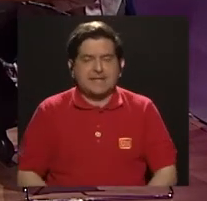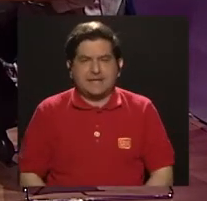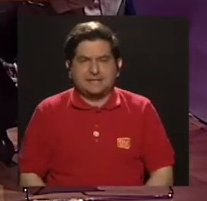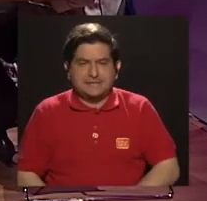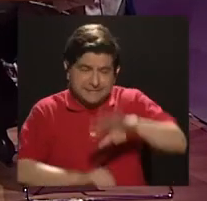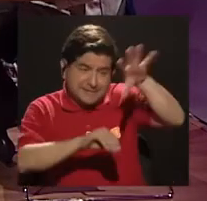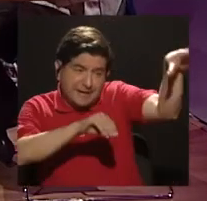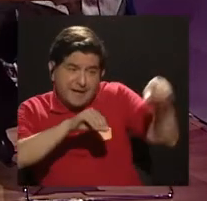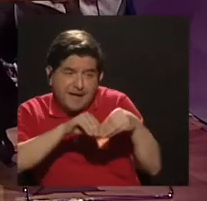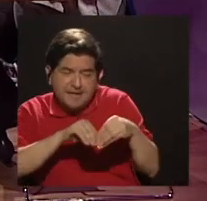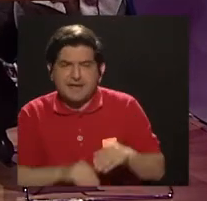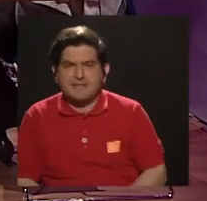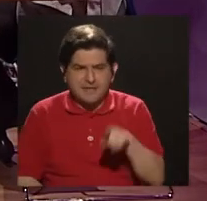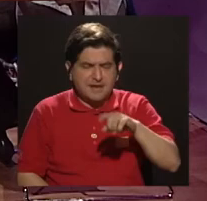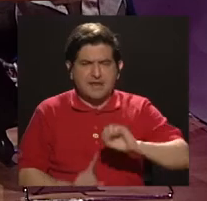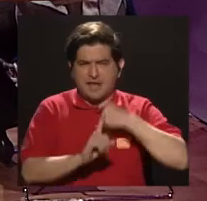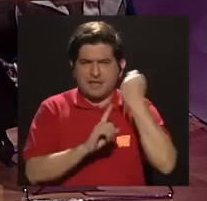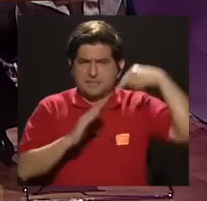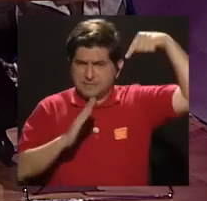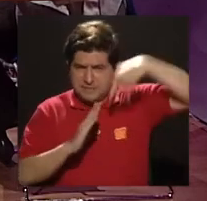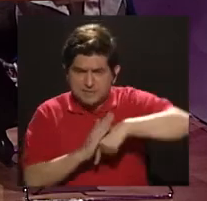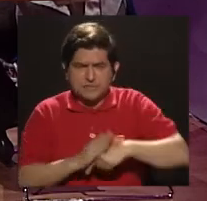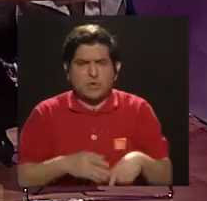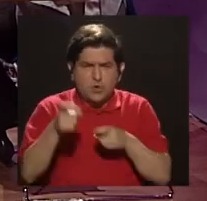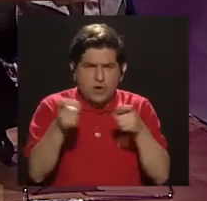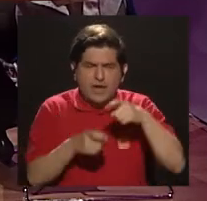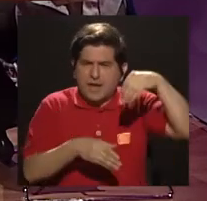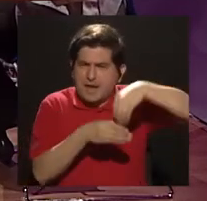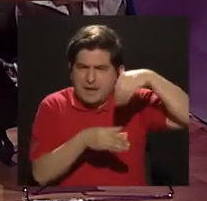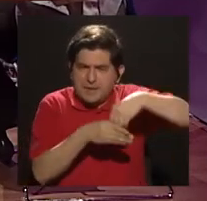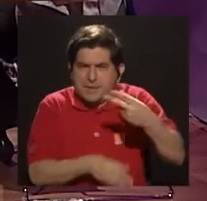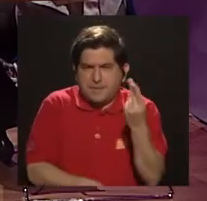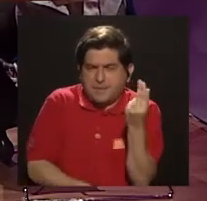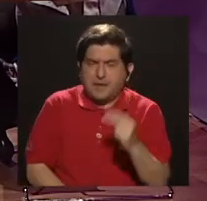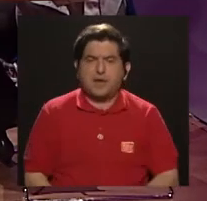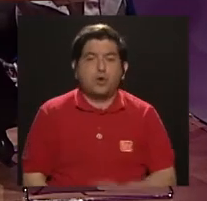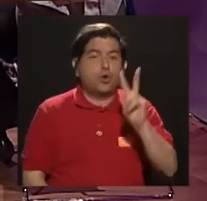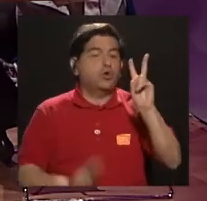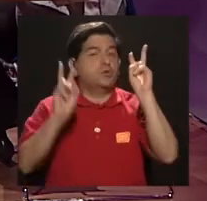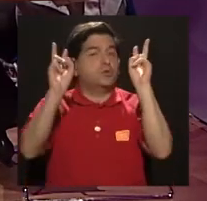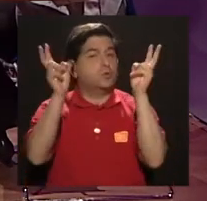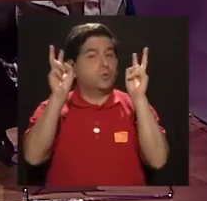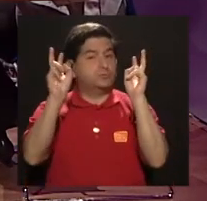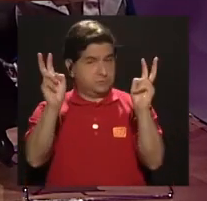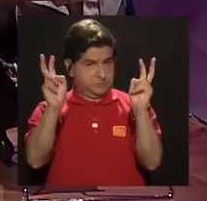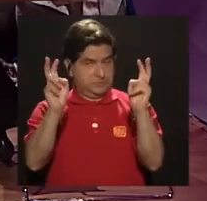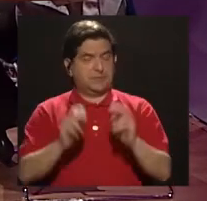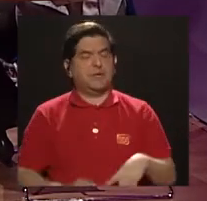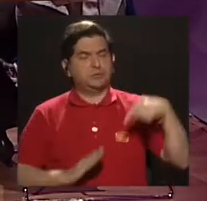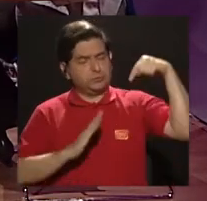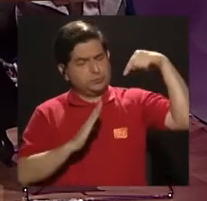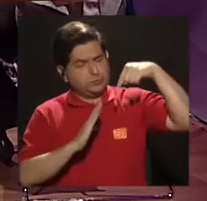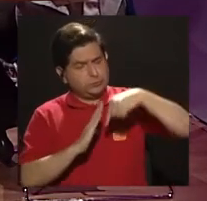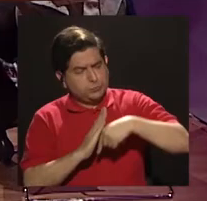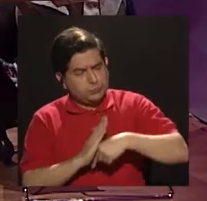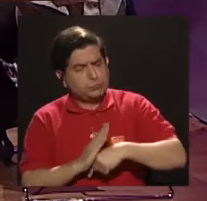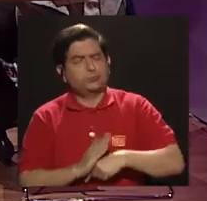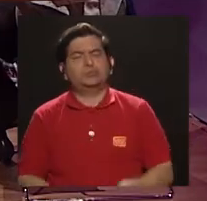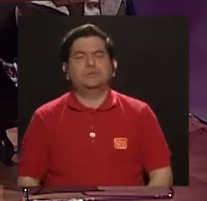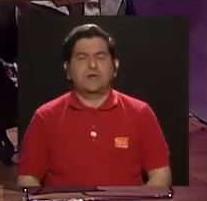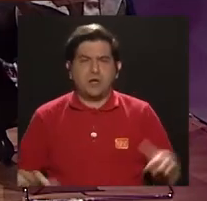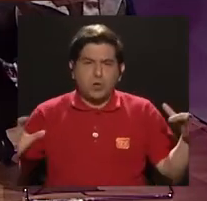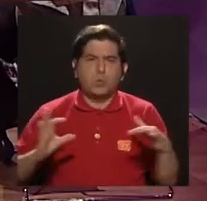a que hay esta gravedad del manejo de cuentas hay todavía dos temas muy muy serios y muy profundos